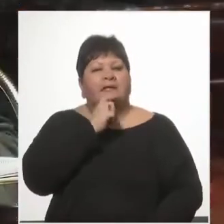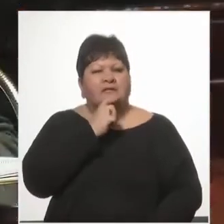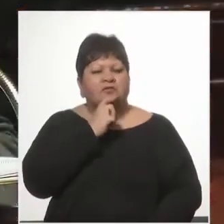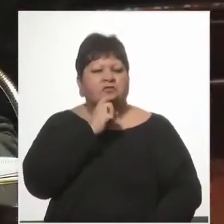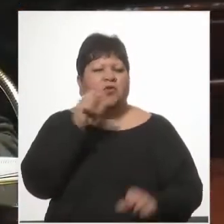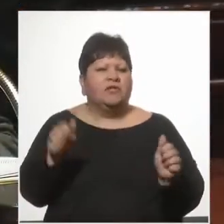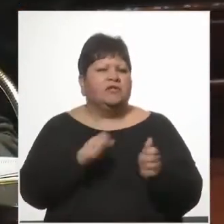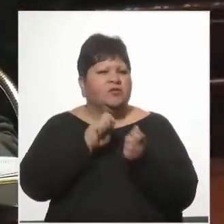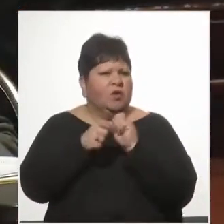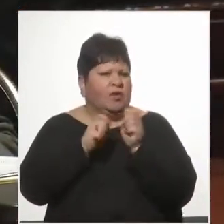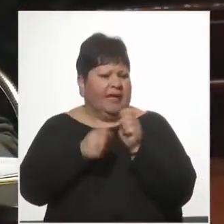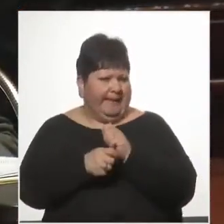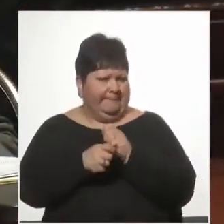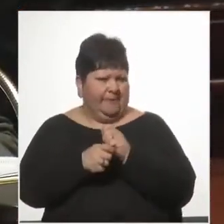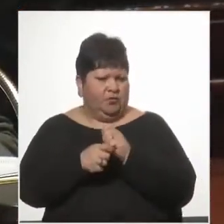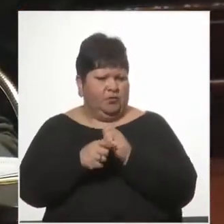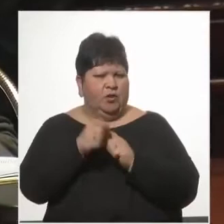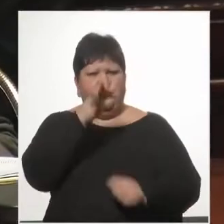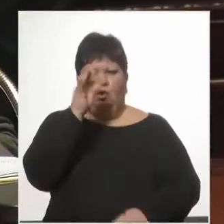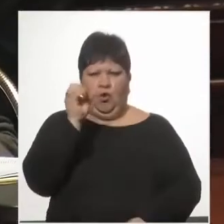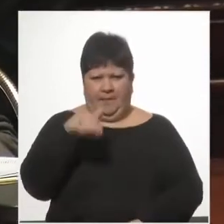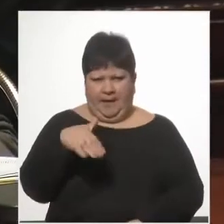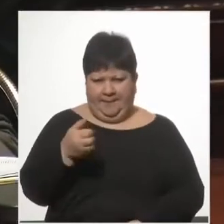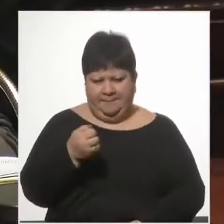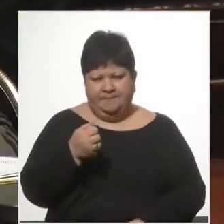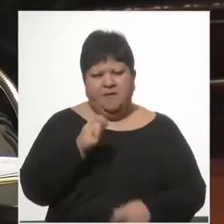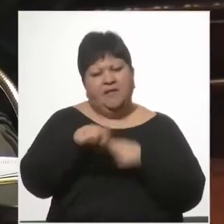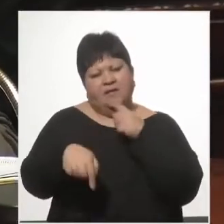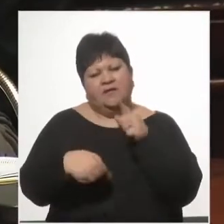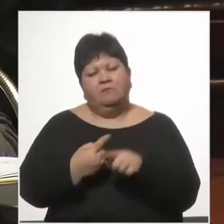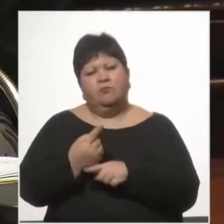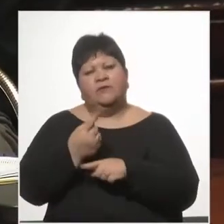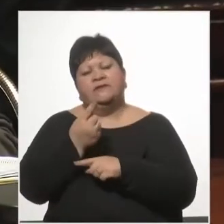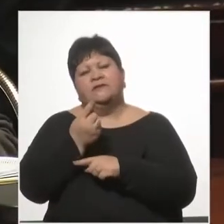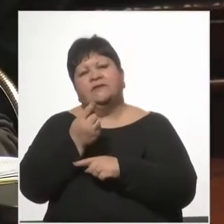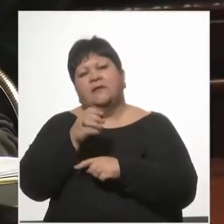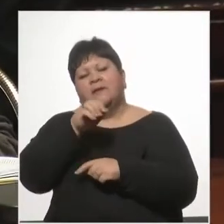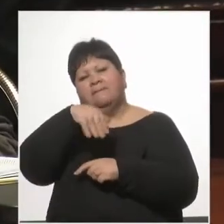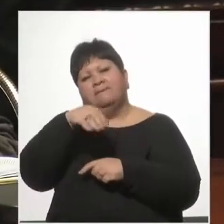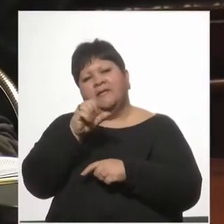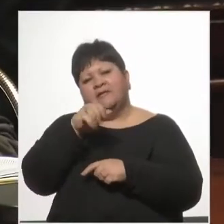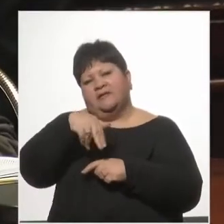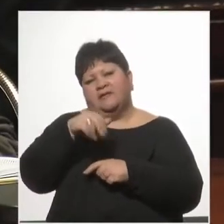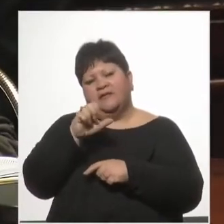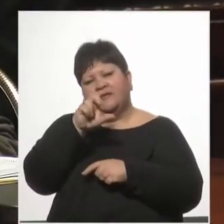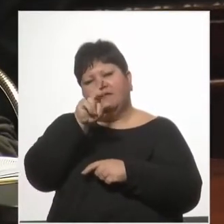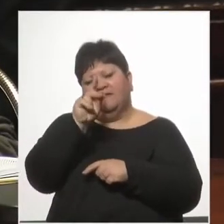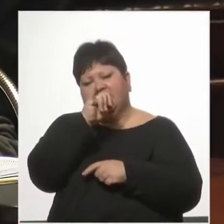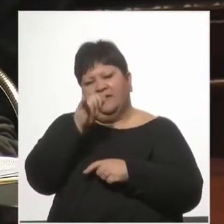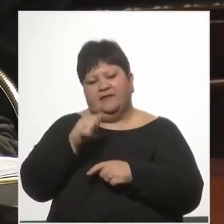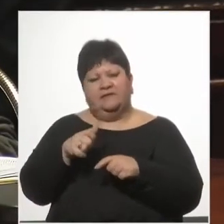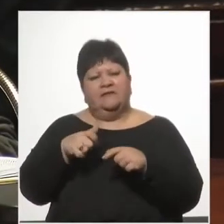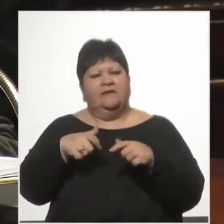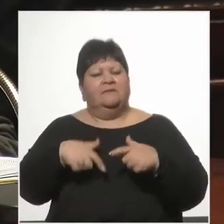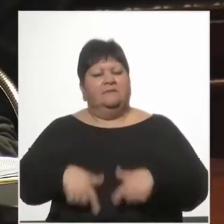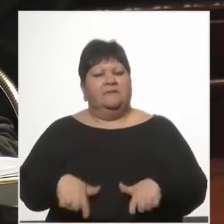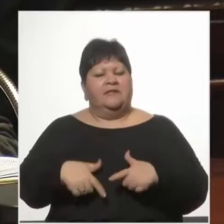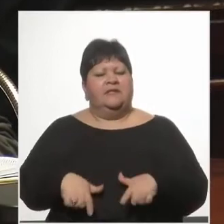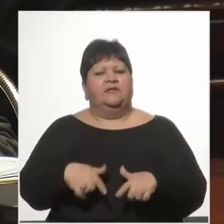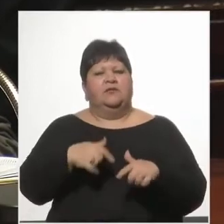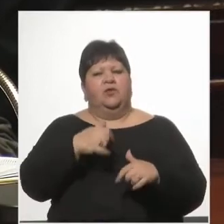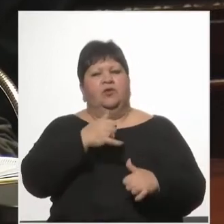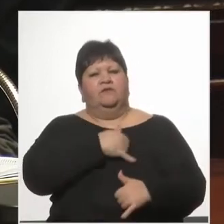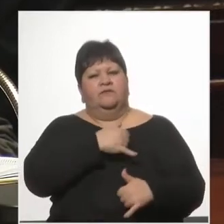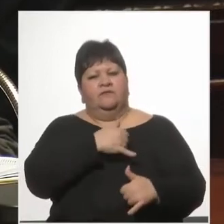El 6 de marzo, el ministro Menéndez pide licencia médica entre los días 11 y 25 de marzo y se nombra ministro